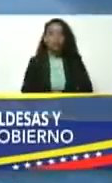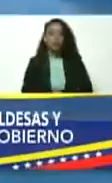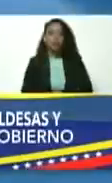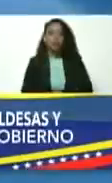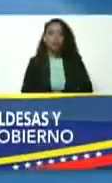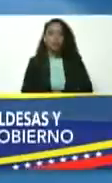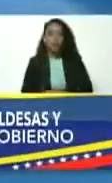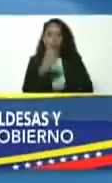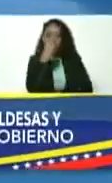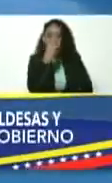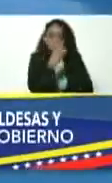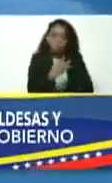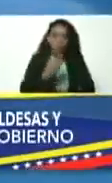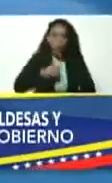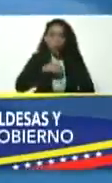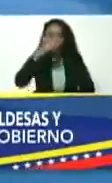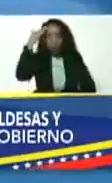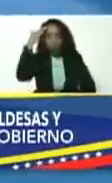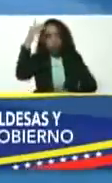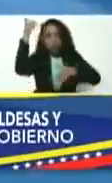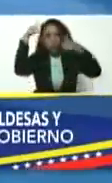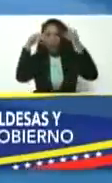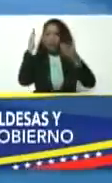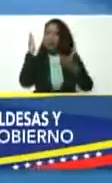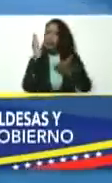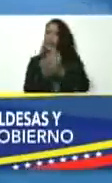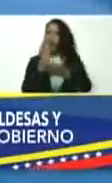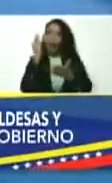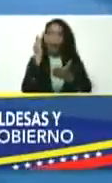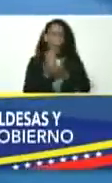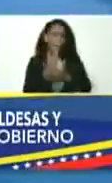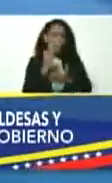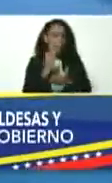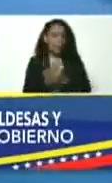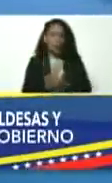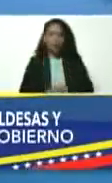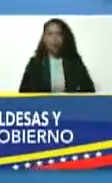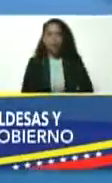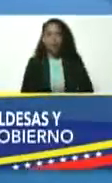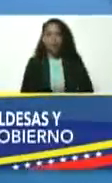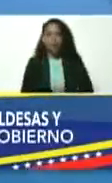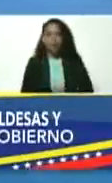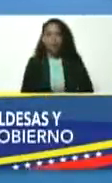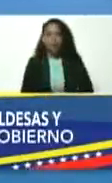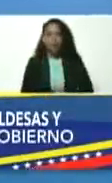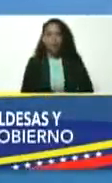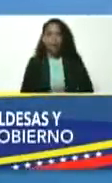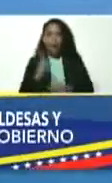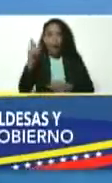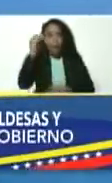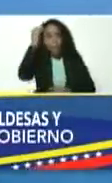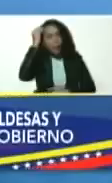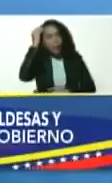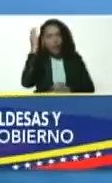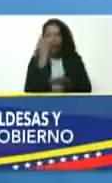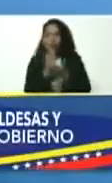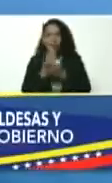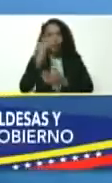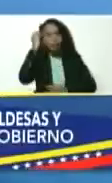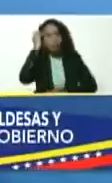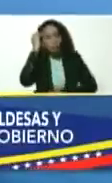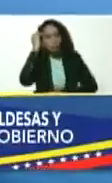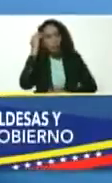a visitar a nuestro comandante hugo chávez siempre y teniéndolo presente hacer una buena reunión